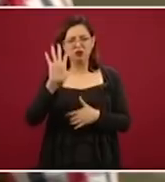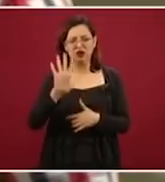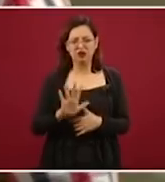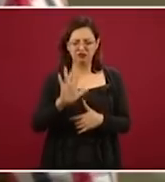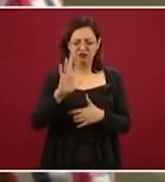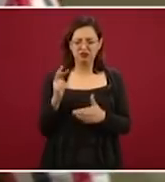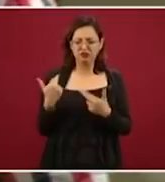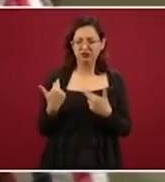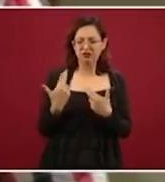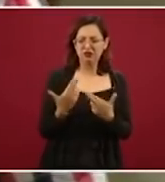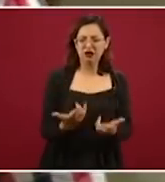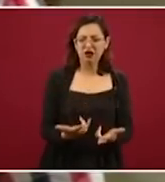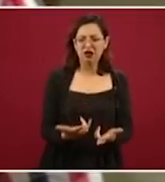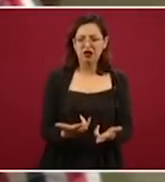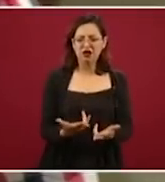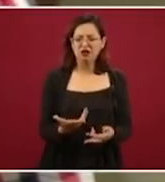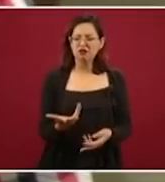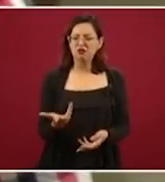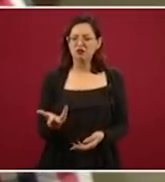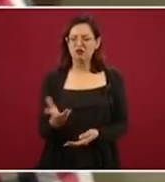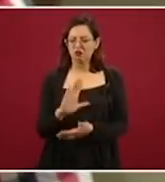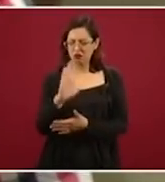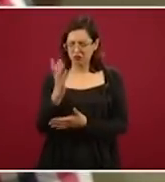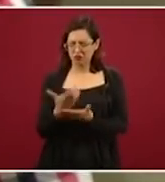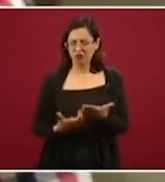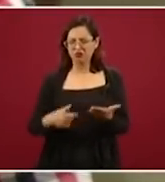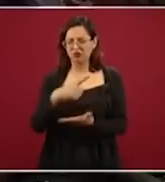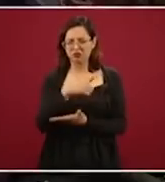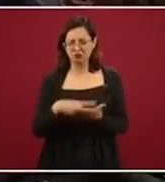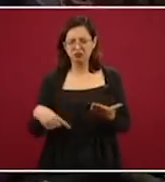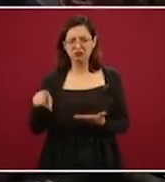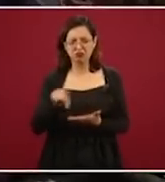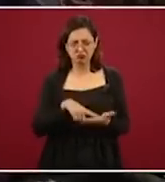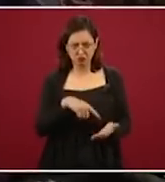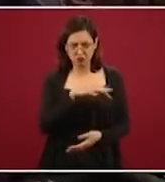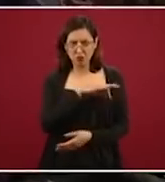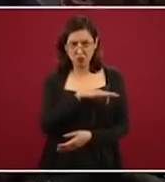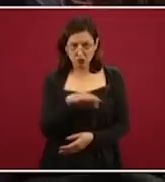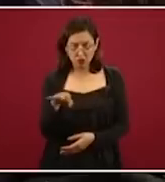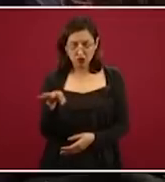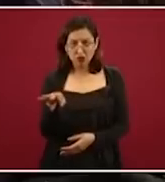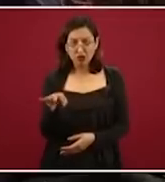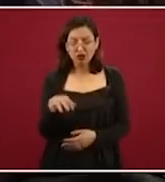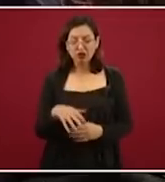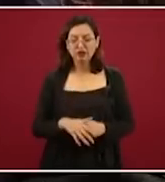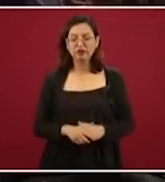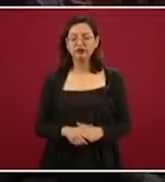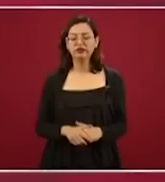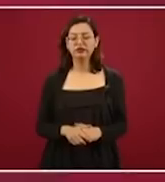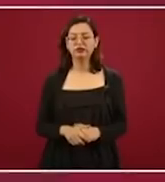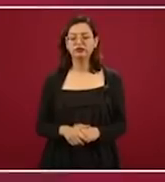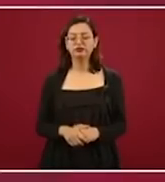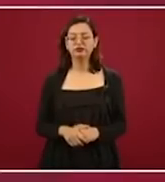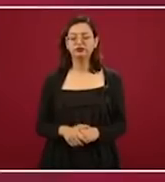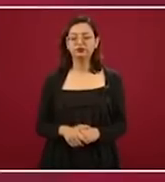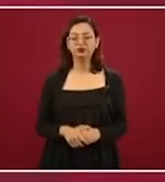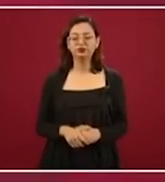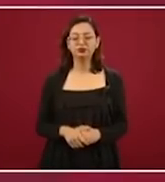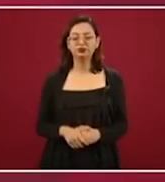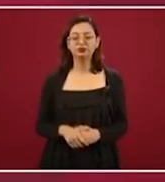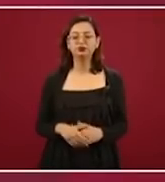va a cancelar, si hay posibilidades de cancelar este contrato. Bueno, se está revisando este caso. Lo